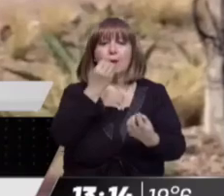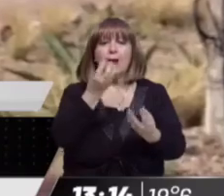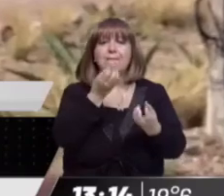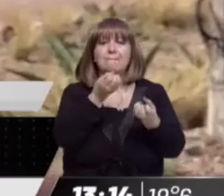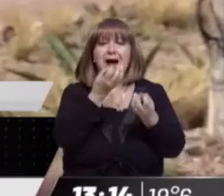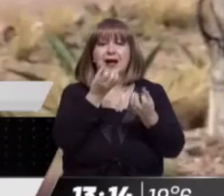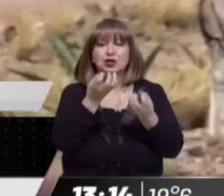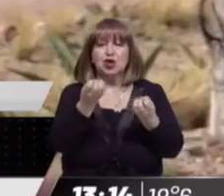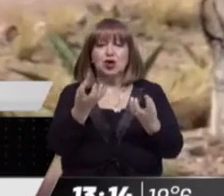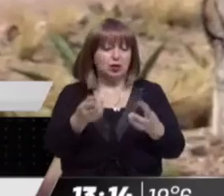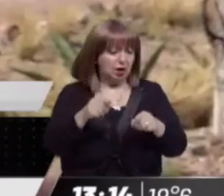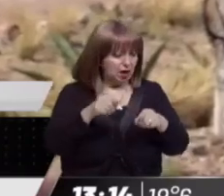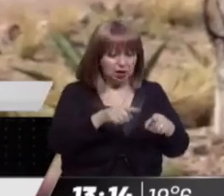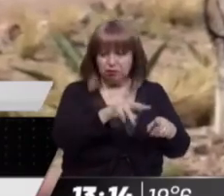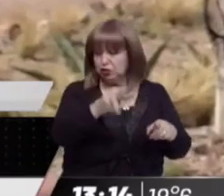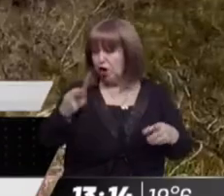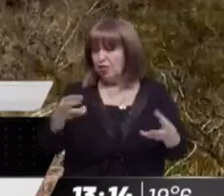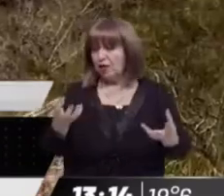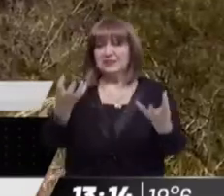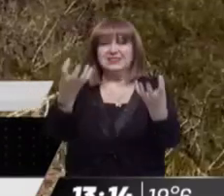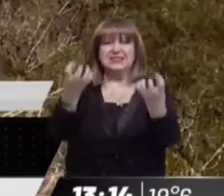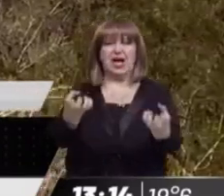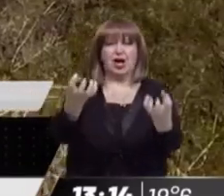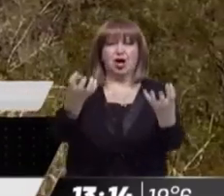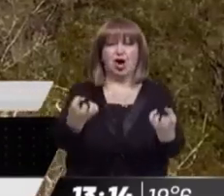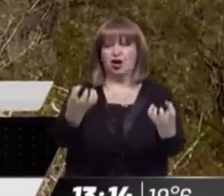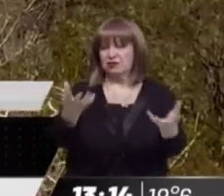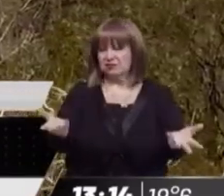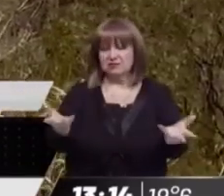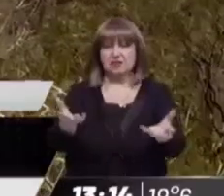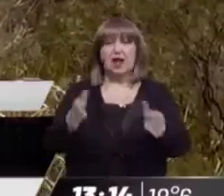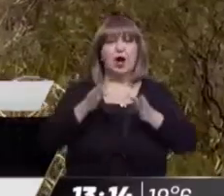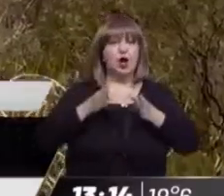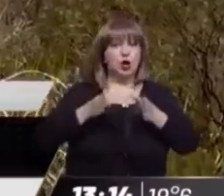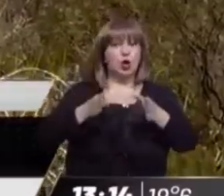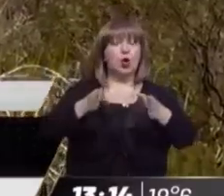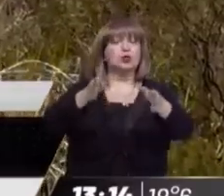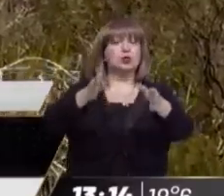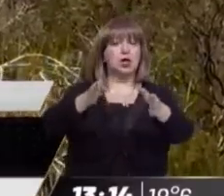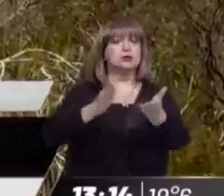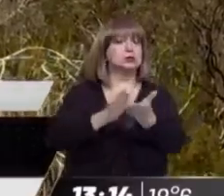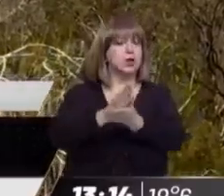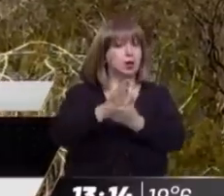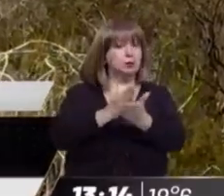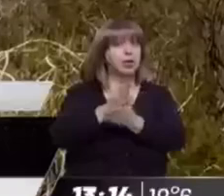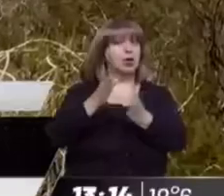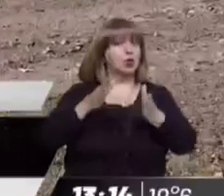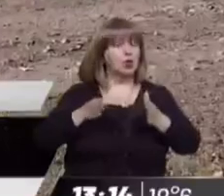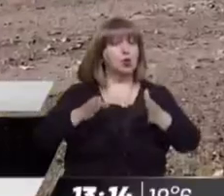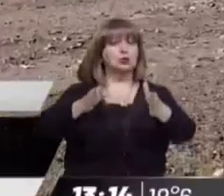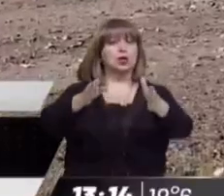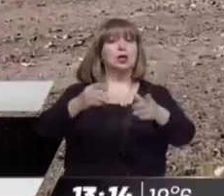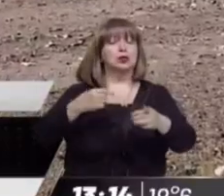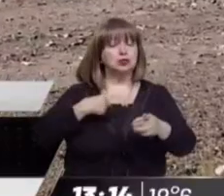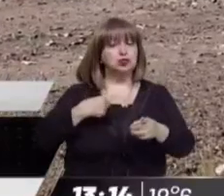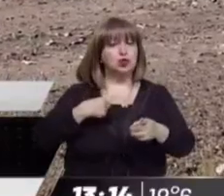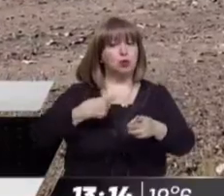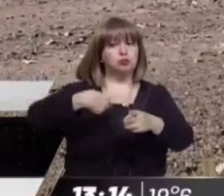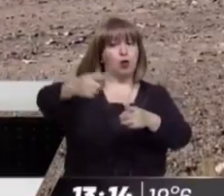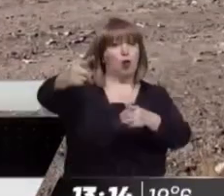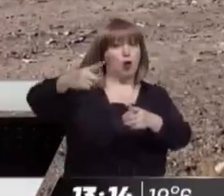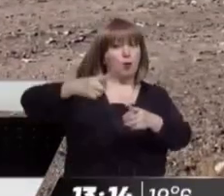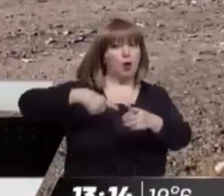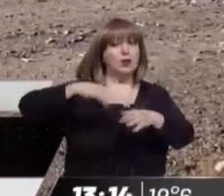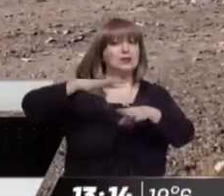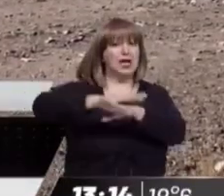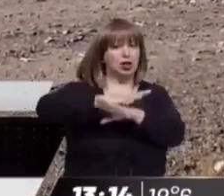es un pasto muy seco que los animales no los alimenta en la ruta eh casi siempre yo eh voy y vengo de acá a